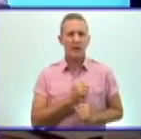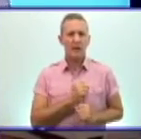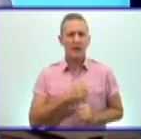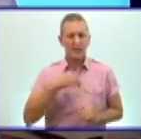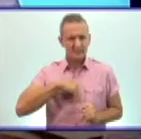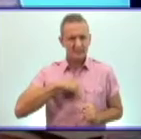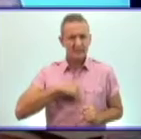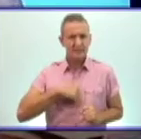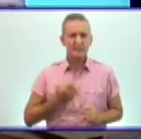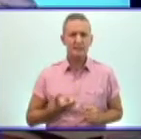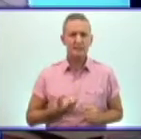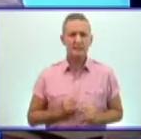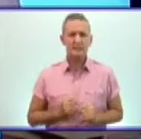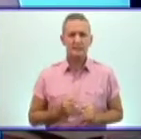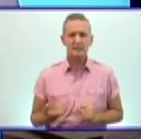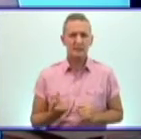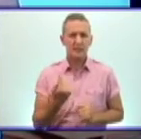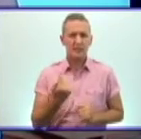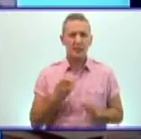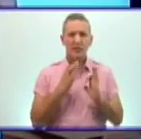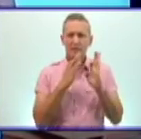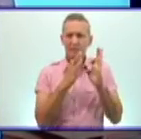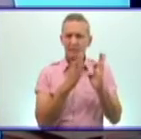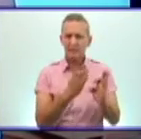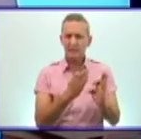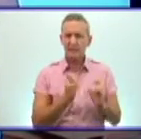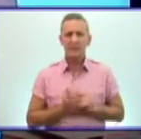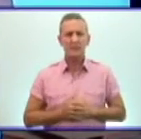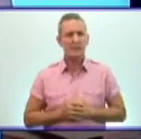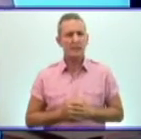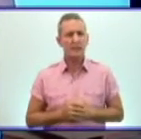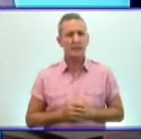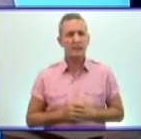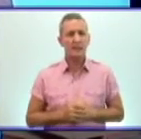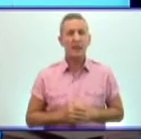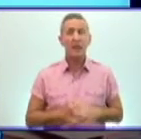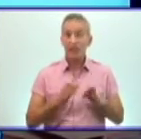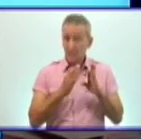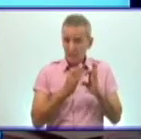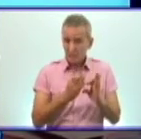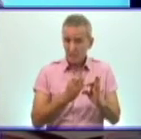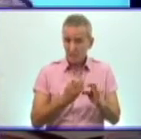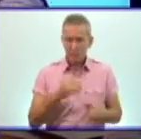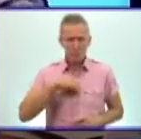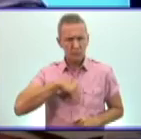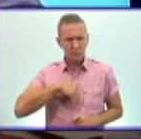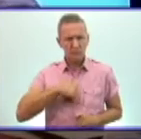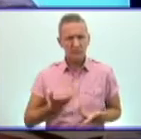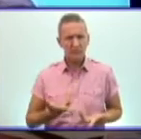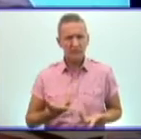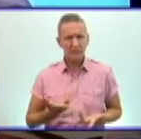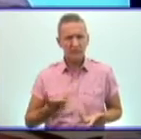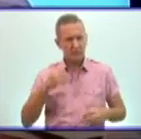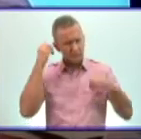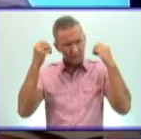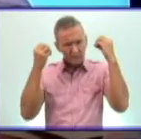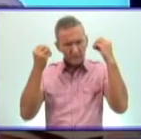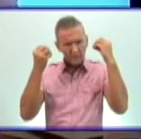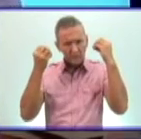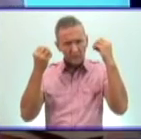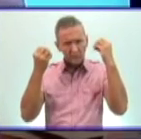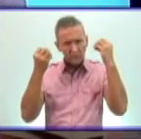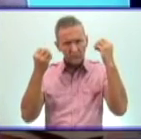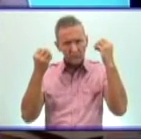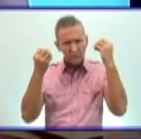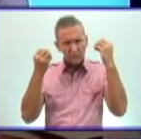sentía una absoluta lealtad. Por lo tanto, es la lealtad un sentimiento que se razona.